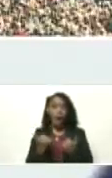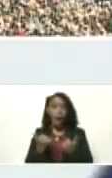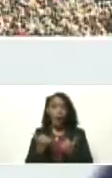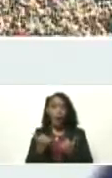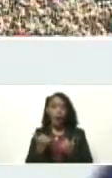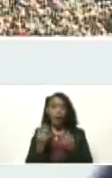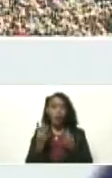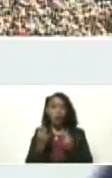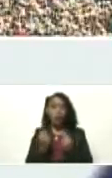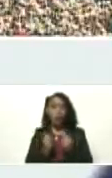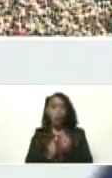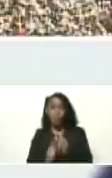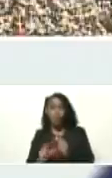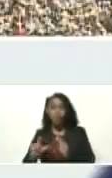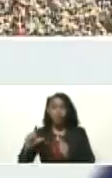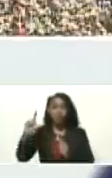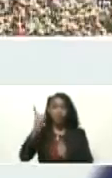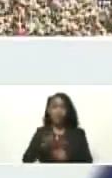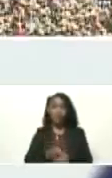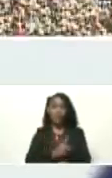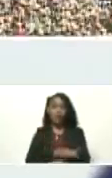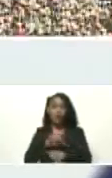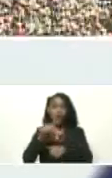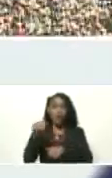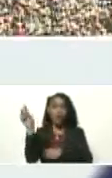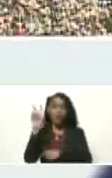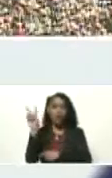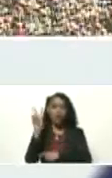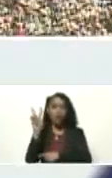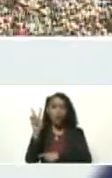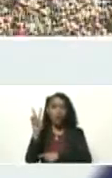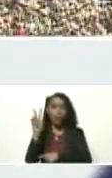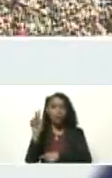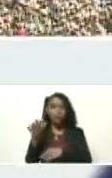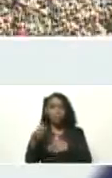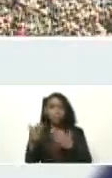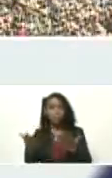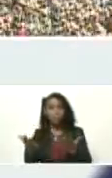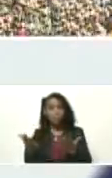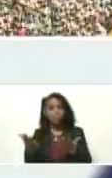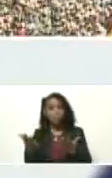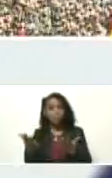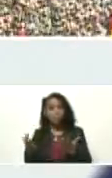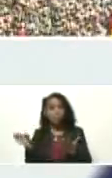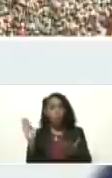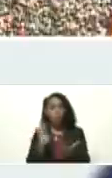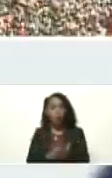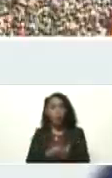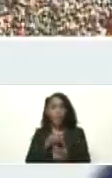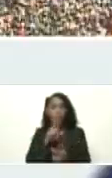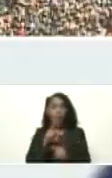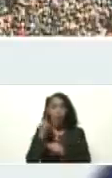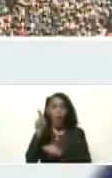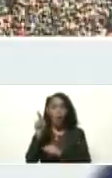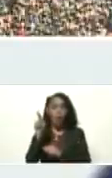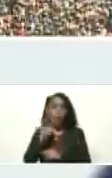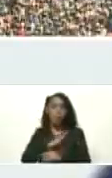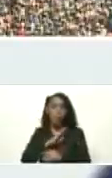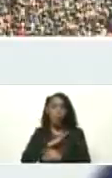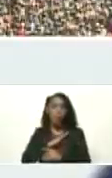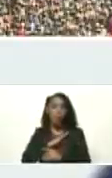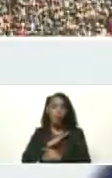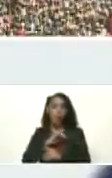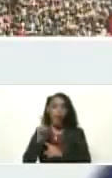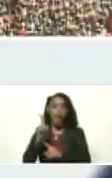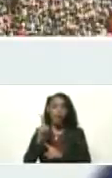de inflación el doble de Venezuela. ¿Qué les parece? Se les devolvió la maldad. Se les devolvió la maldad